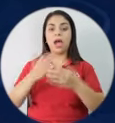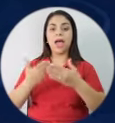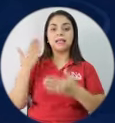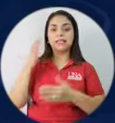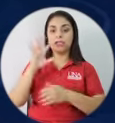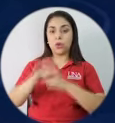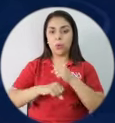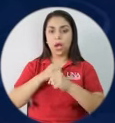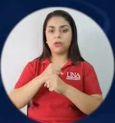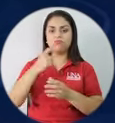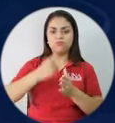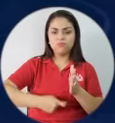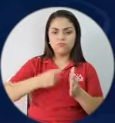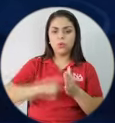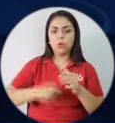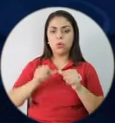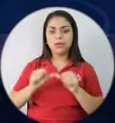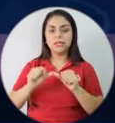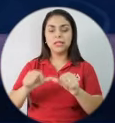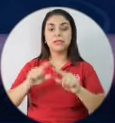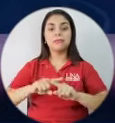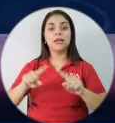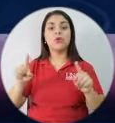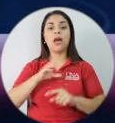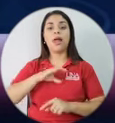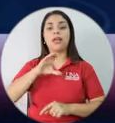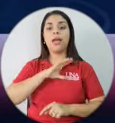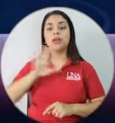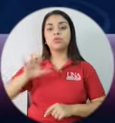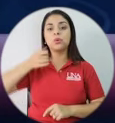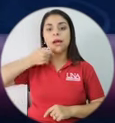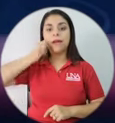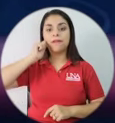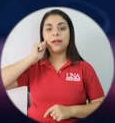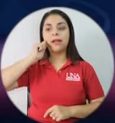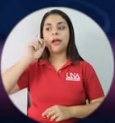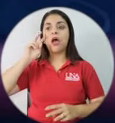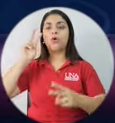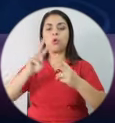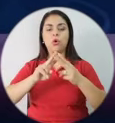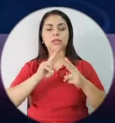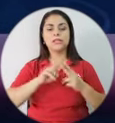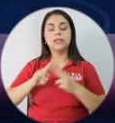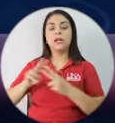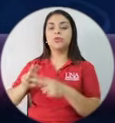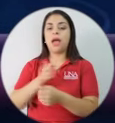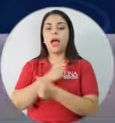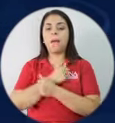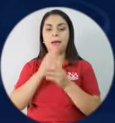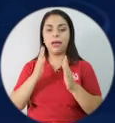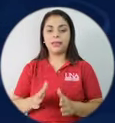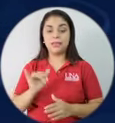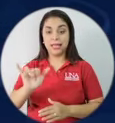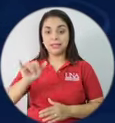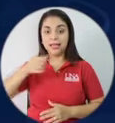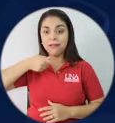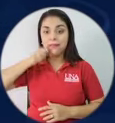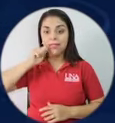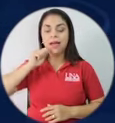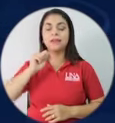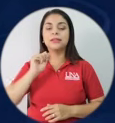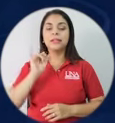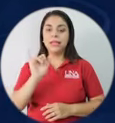5 años. Arduo, constante, pero la calidad de su taza de café le da a conocer entre los amantes